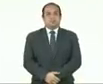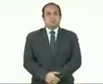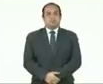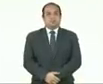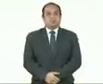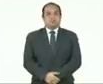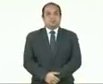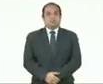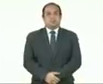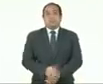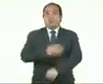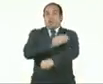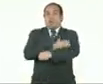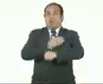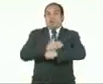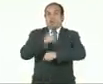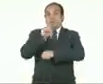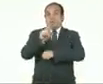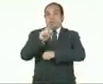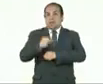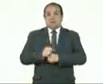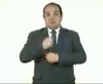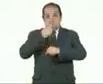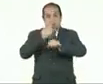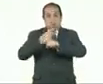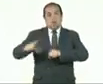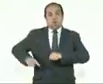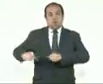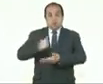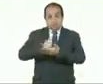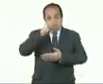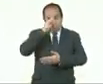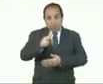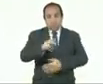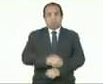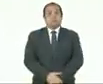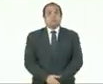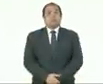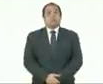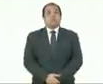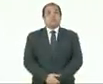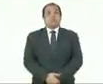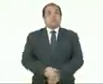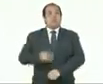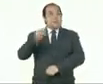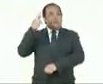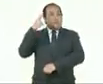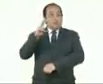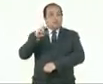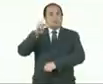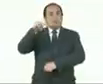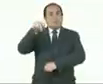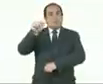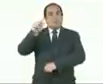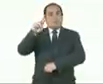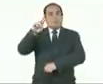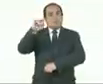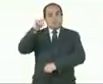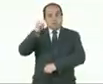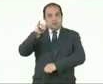Se encuentra con nosotros el secretario de Gobierno de la Ciudad de México, maestro Martí Batres Guadarrama.